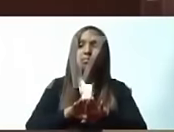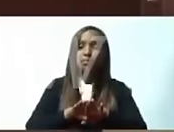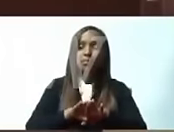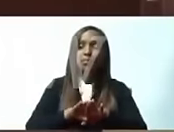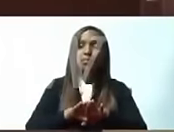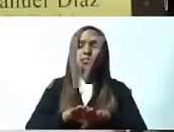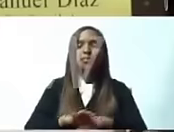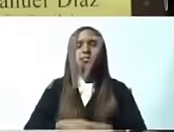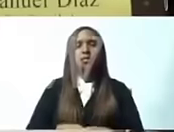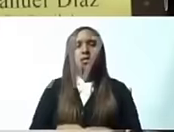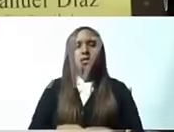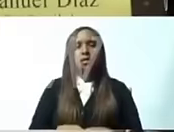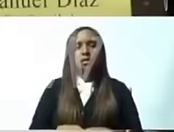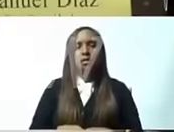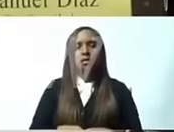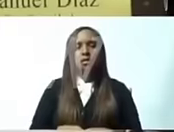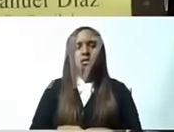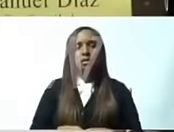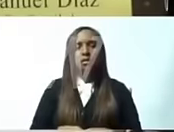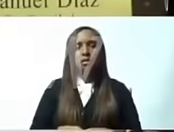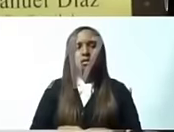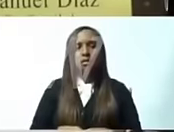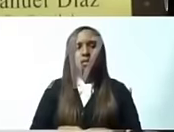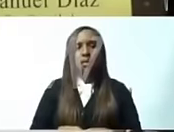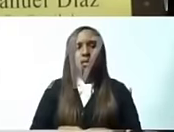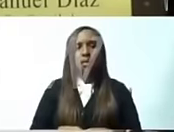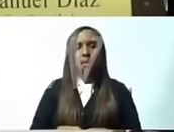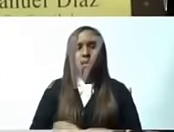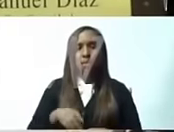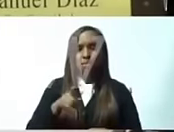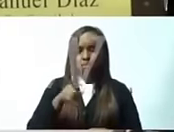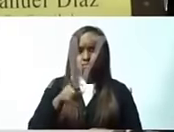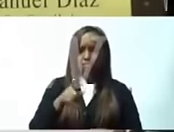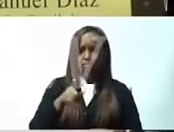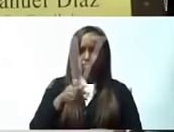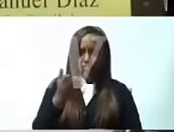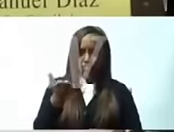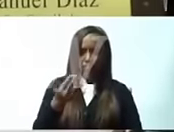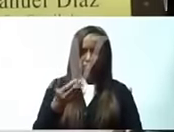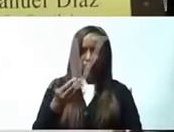presidente. Ya todo se ha dicho aquí y yo voy a ser muy breve.